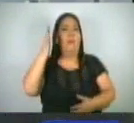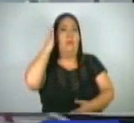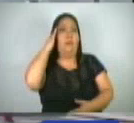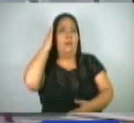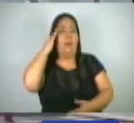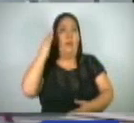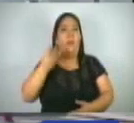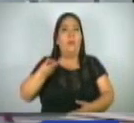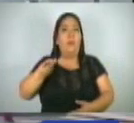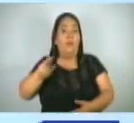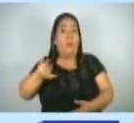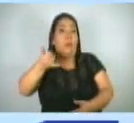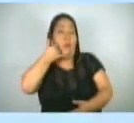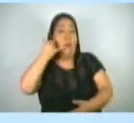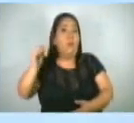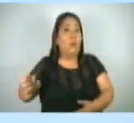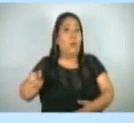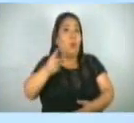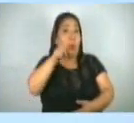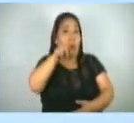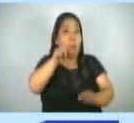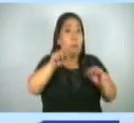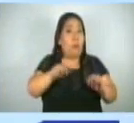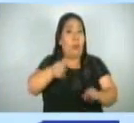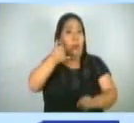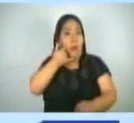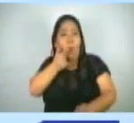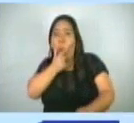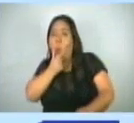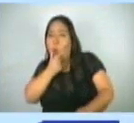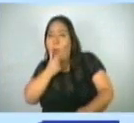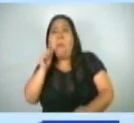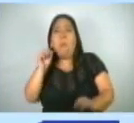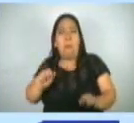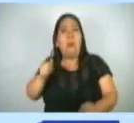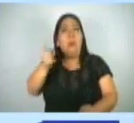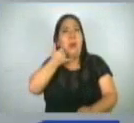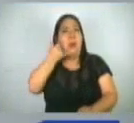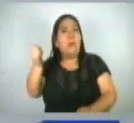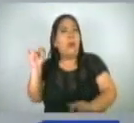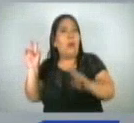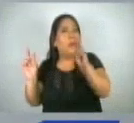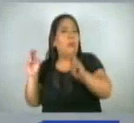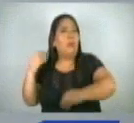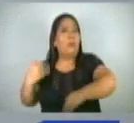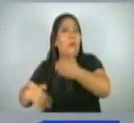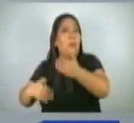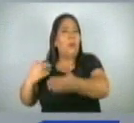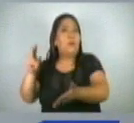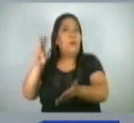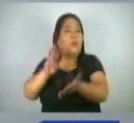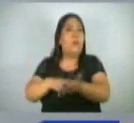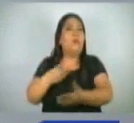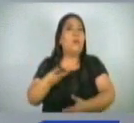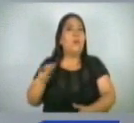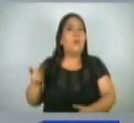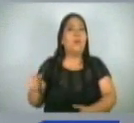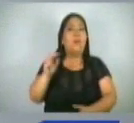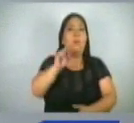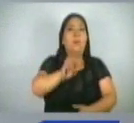nuevo número telefónico para que pueda realizar cualquier consulta respecto al trámite de visas. Solo debe marcar